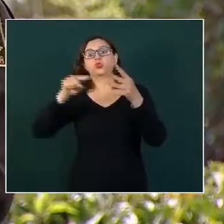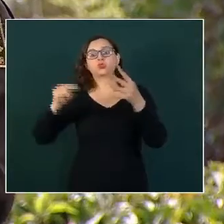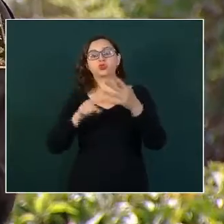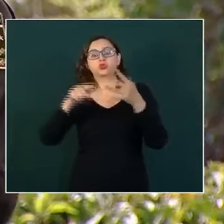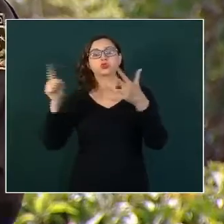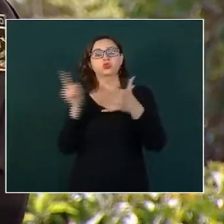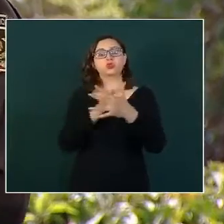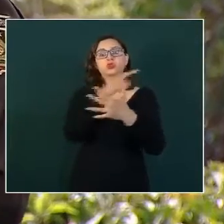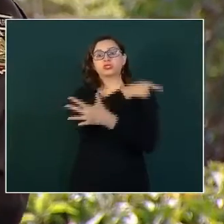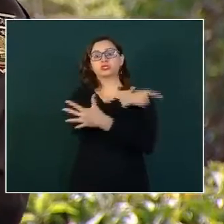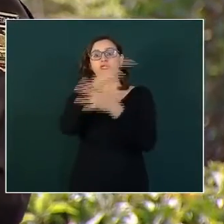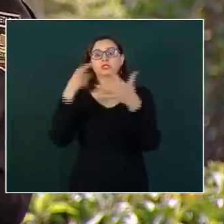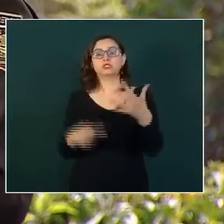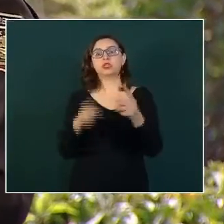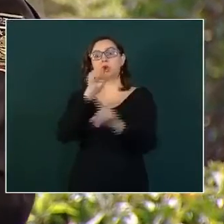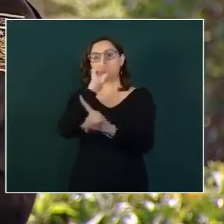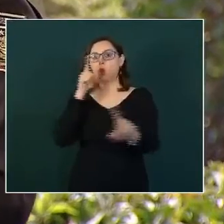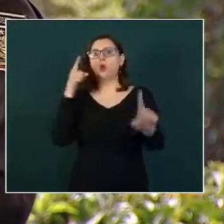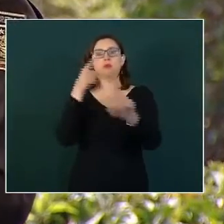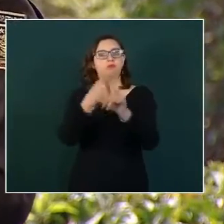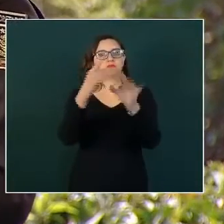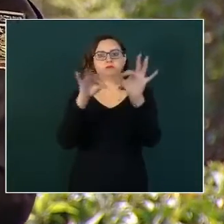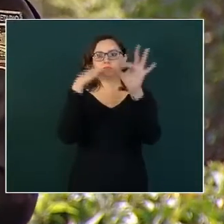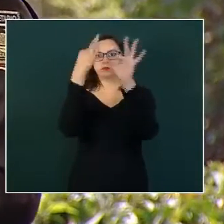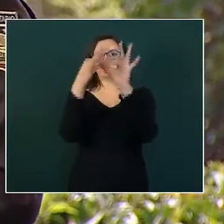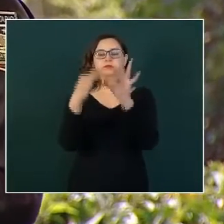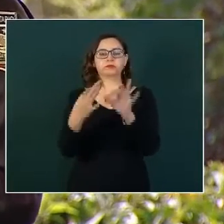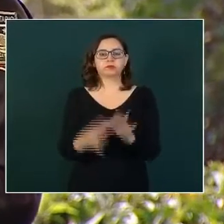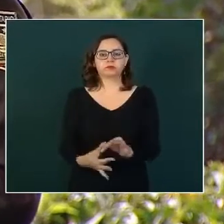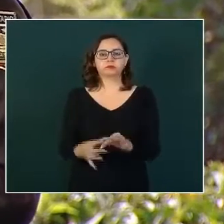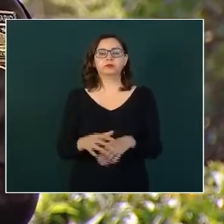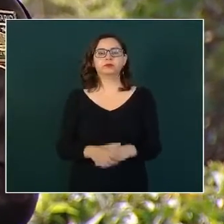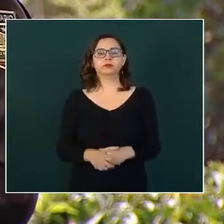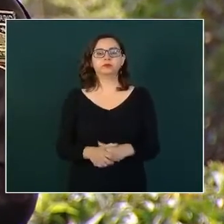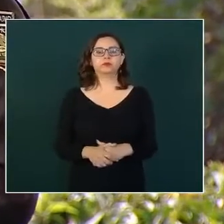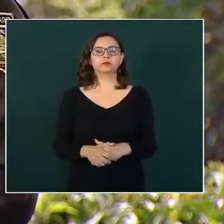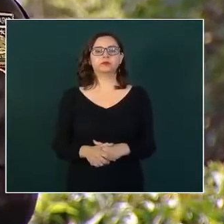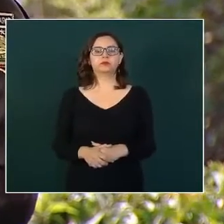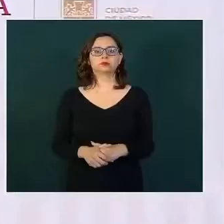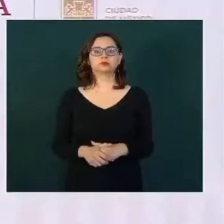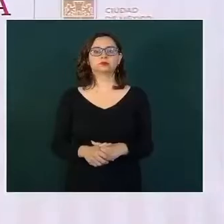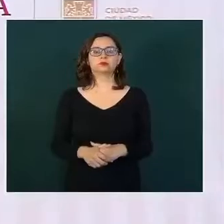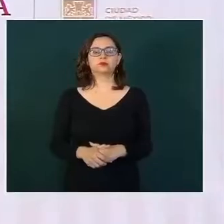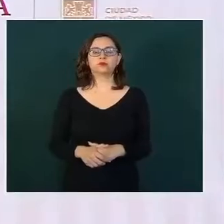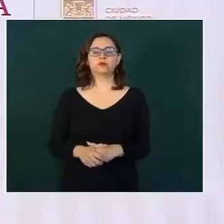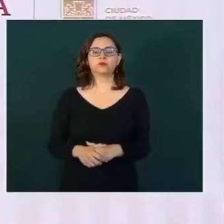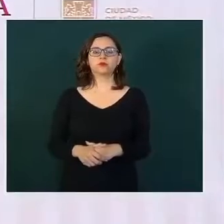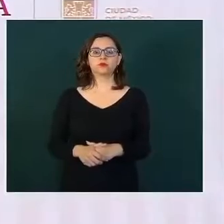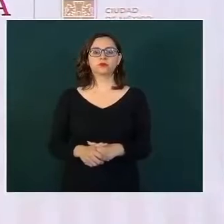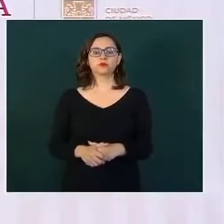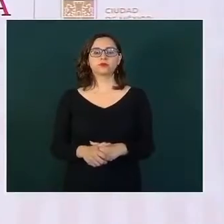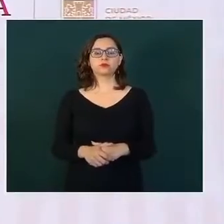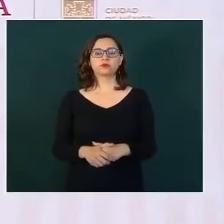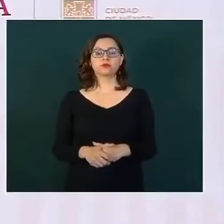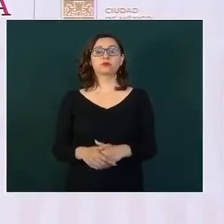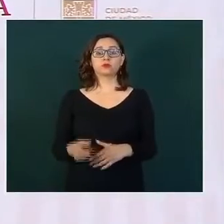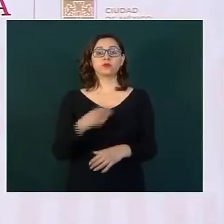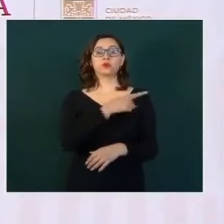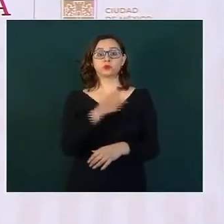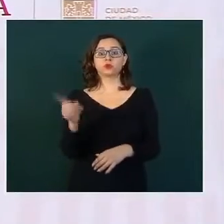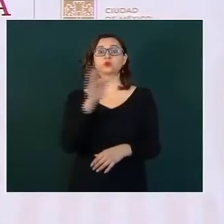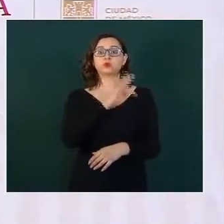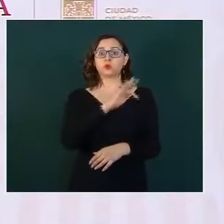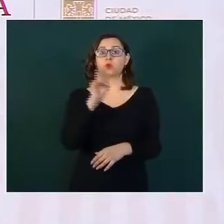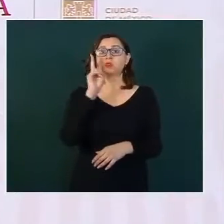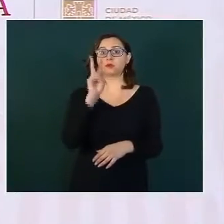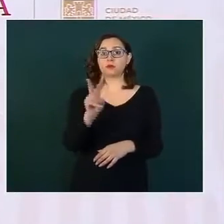5 misiones como las conocemos en la actualidad. Como se puede apreciar, aunque ha existido